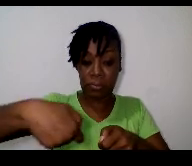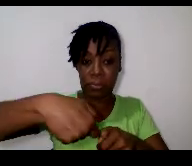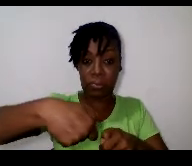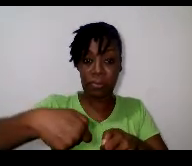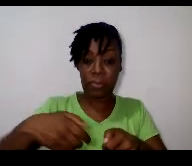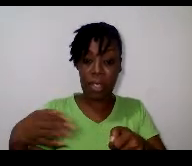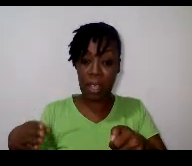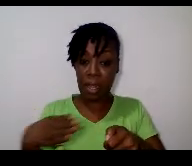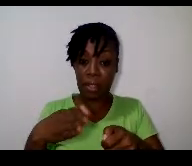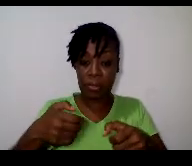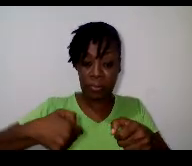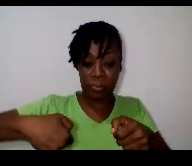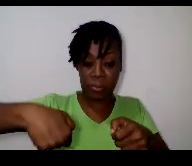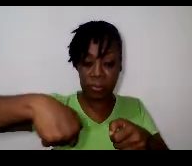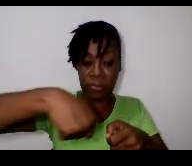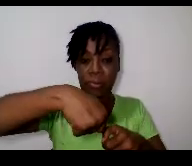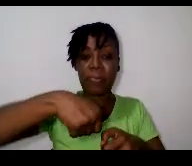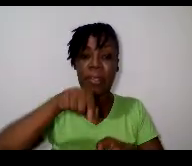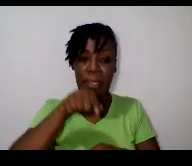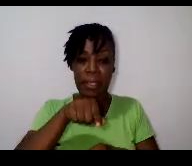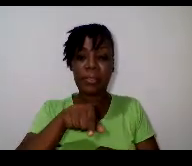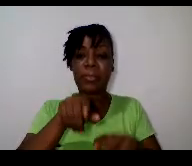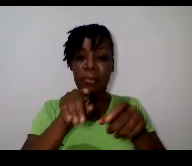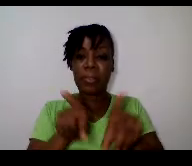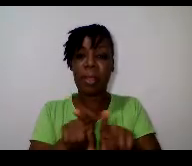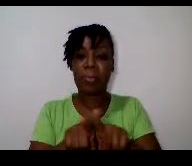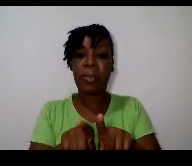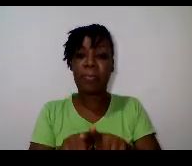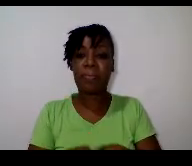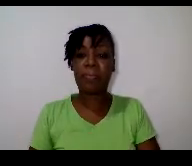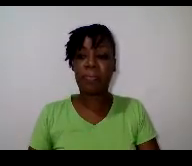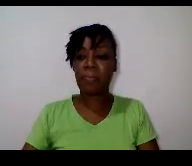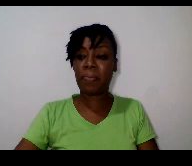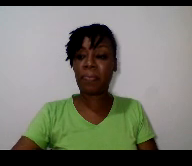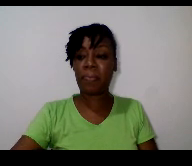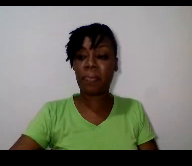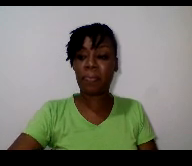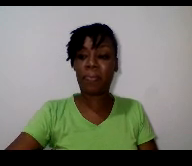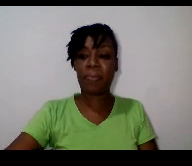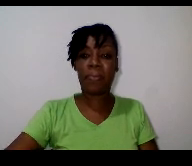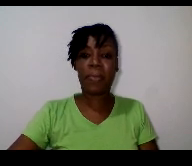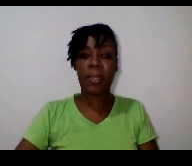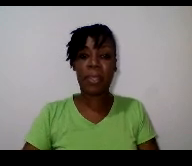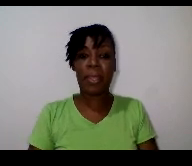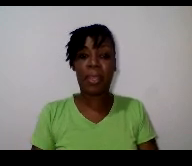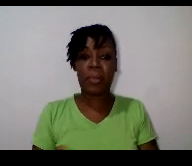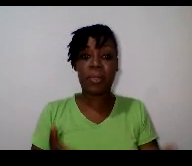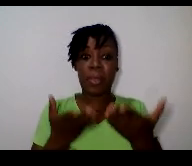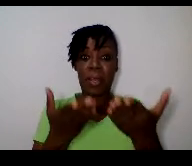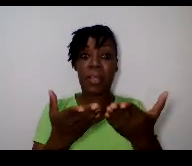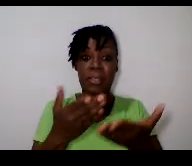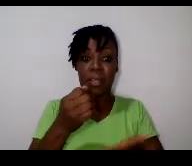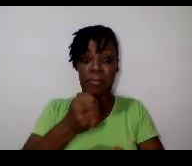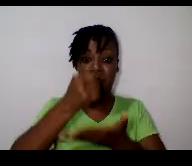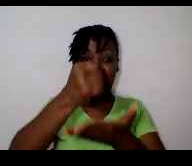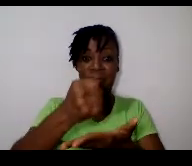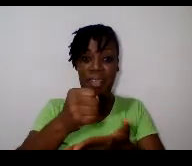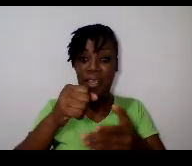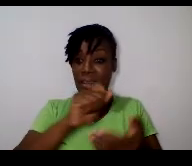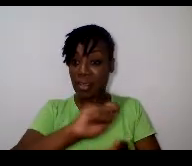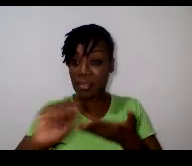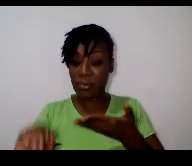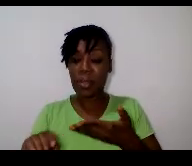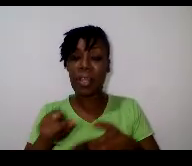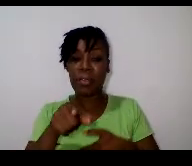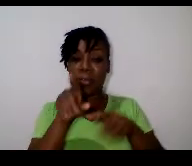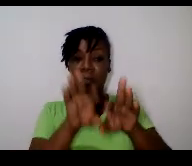ahora, a través de las canastas que están entregando, son fuentes de ácidos grasos. Y